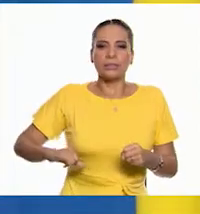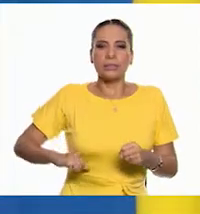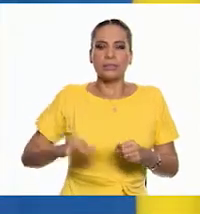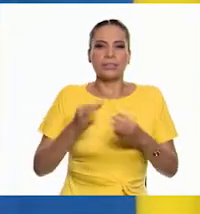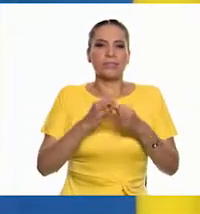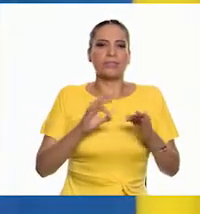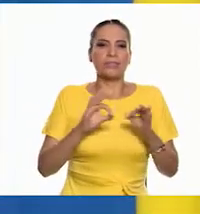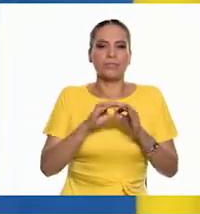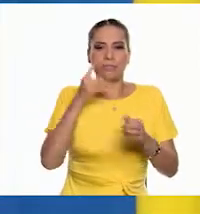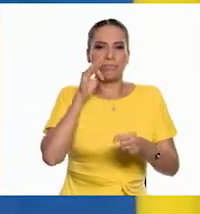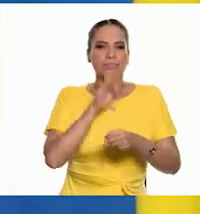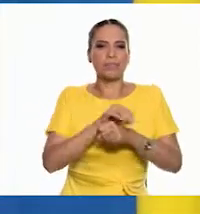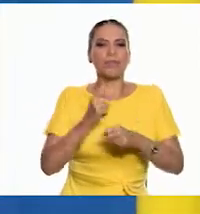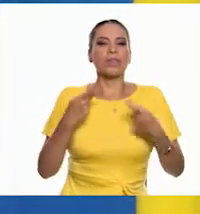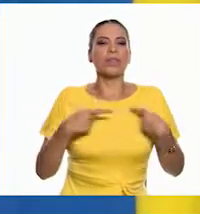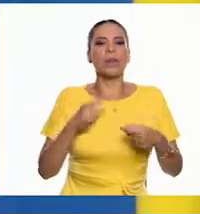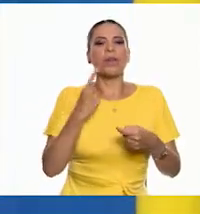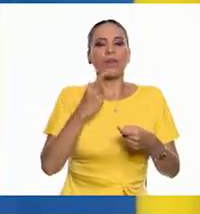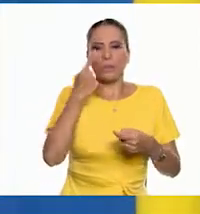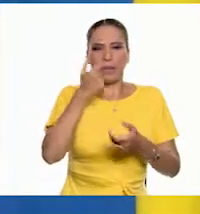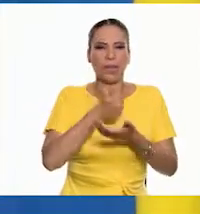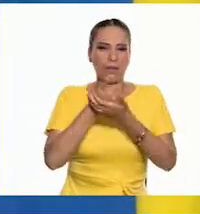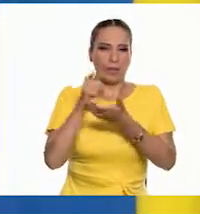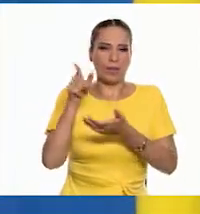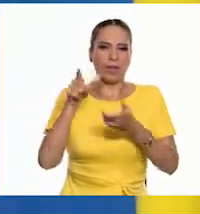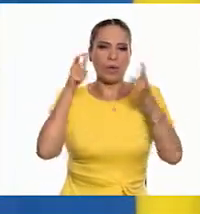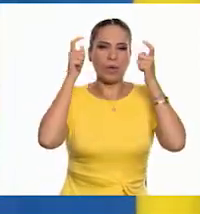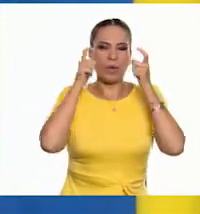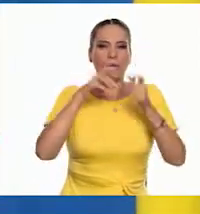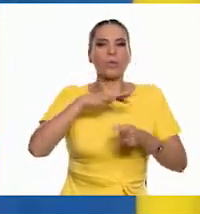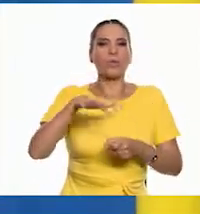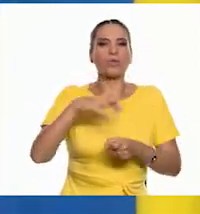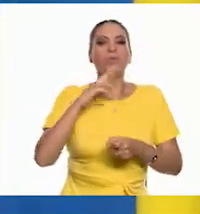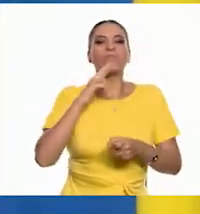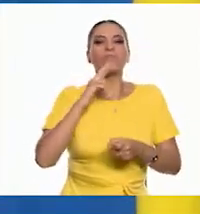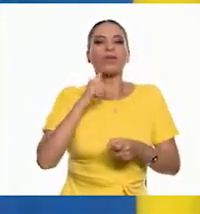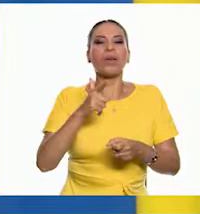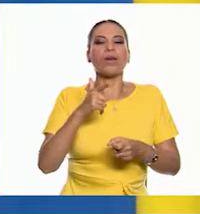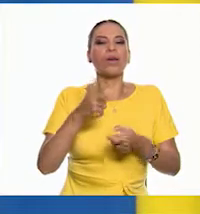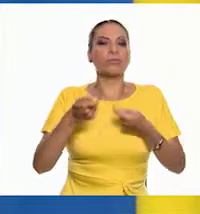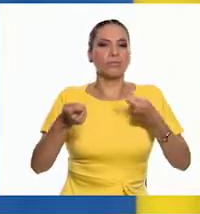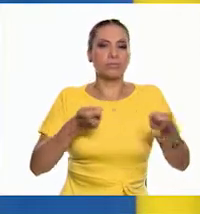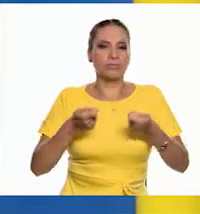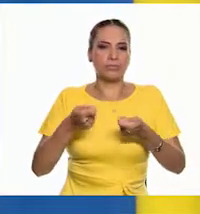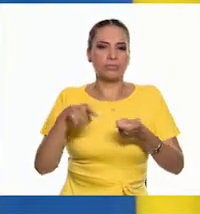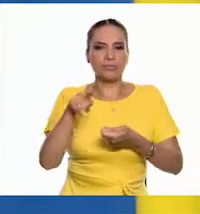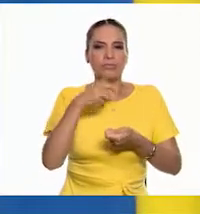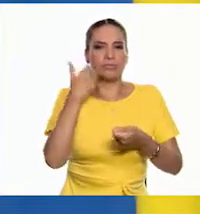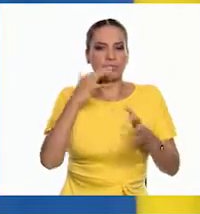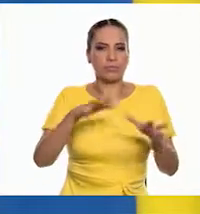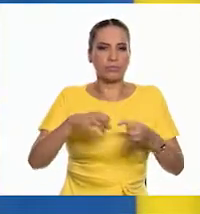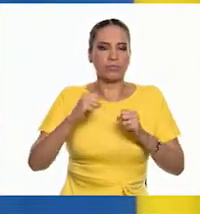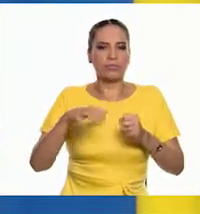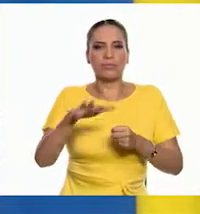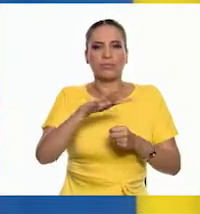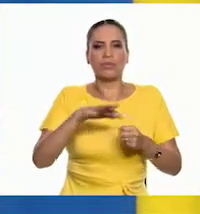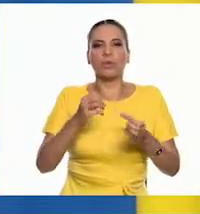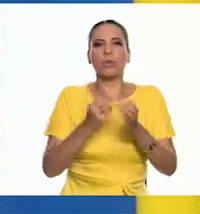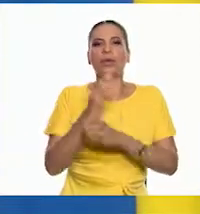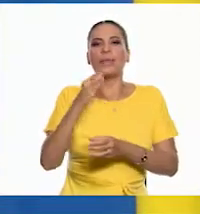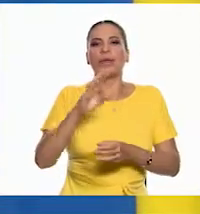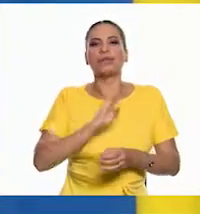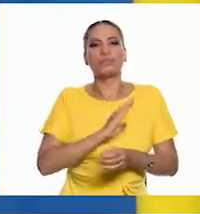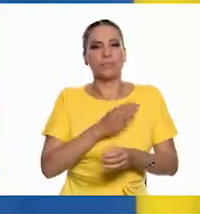particulares que a favor de la corona. A partir de esto, buscaron recuperar el control sobre su colonia más rica, la Nueva